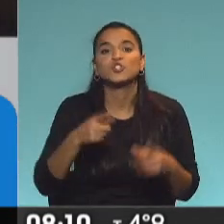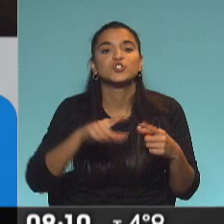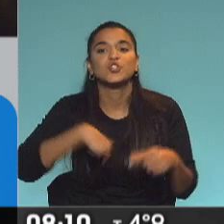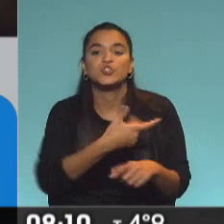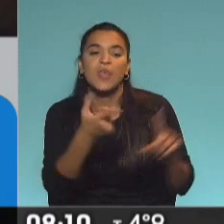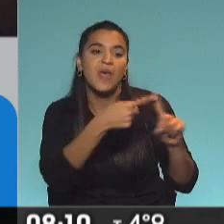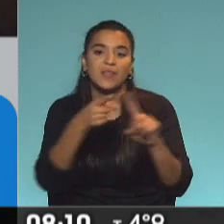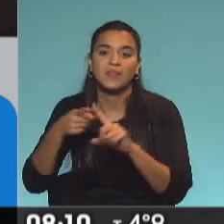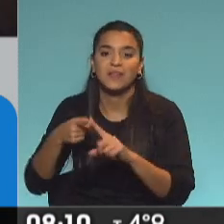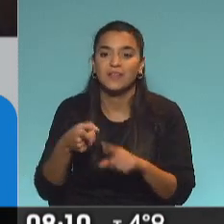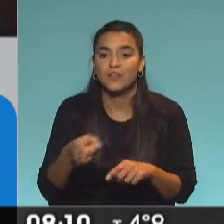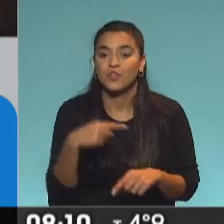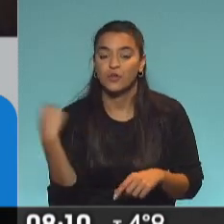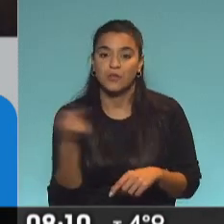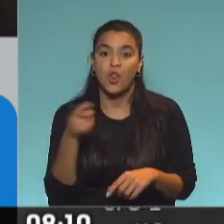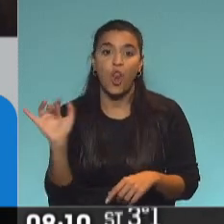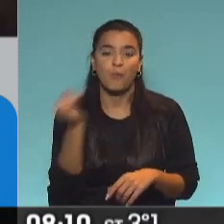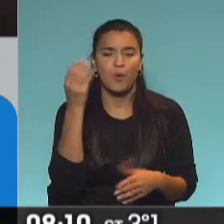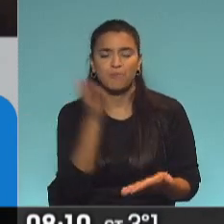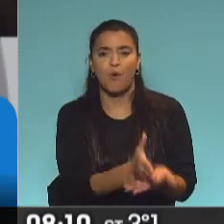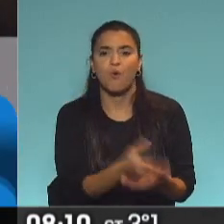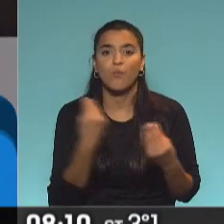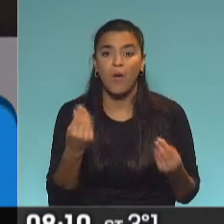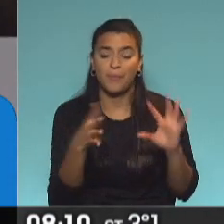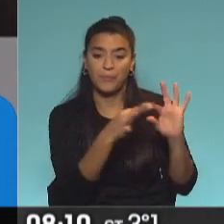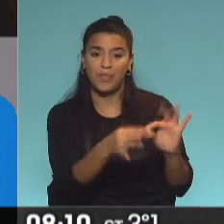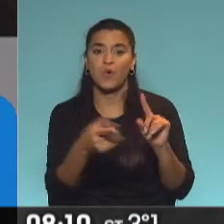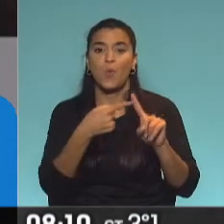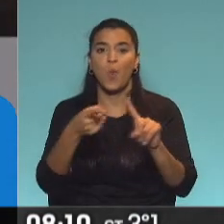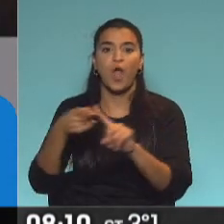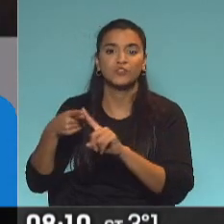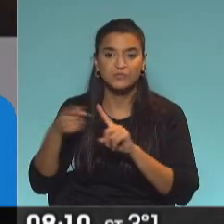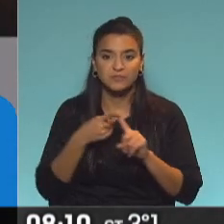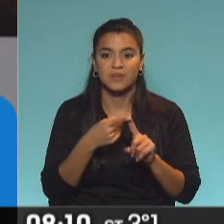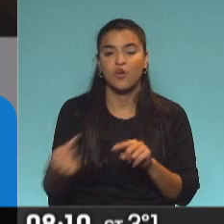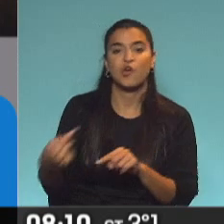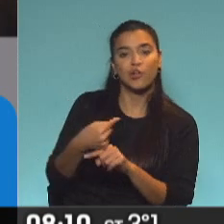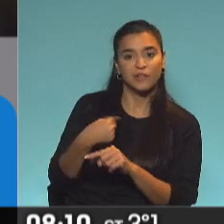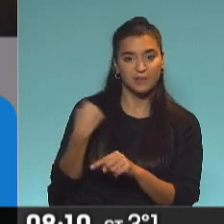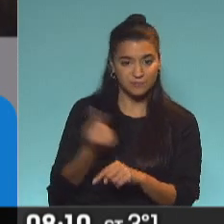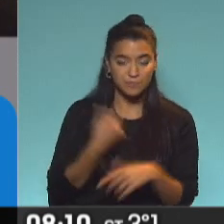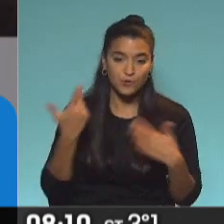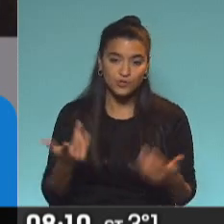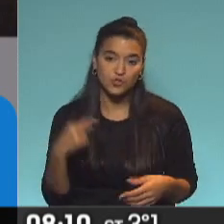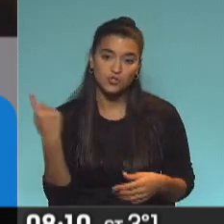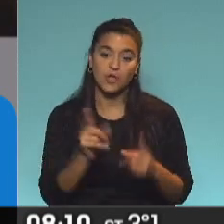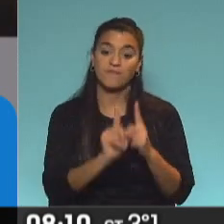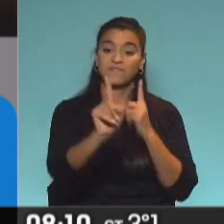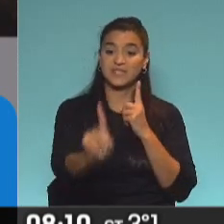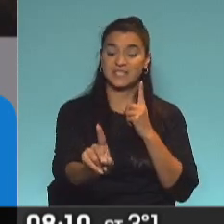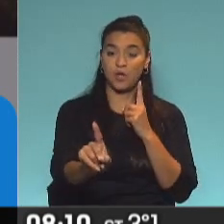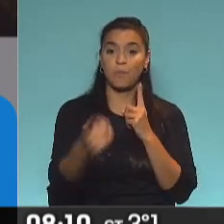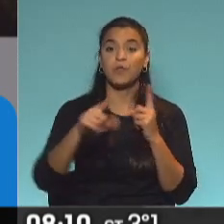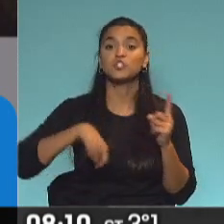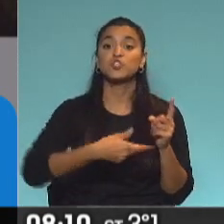este virus agarra lo mejor de la especie humana, que es los vínculos humanos, y los usa en nuestra contra. Por eso tenemos que estar distanciados físicamente, pero